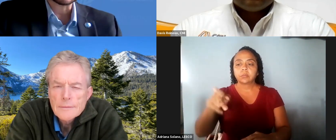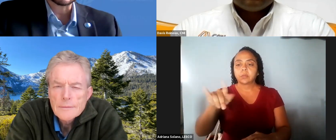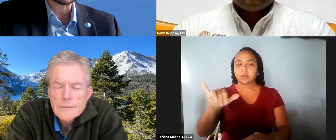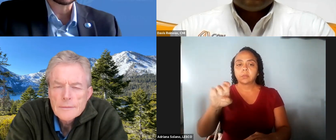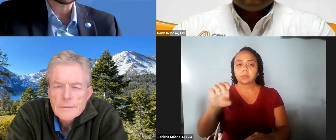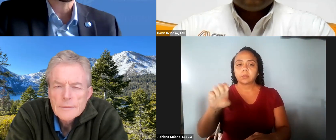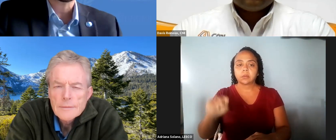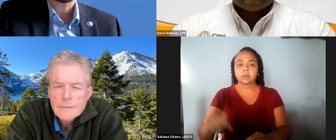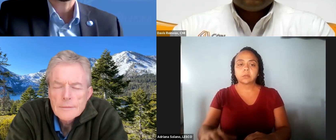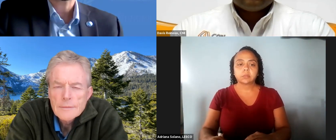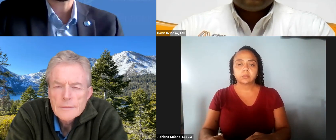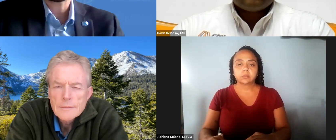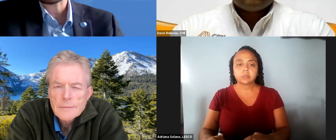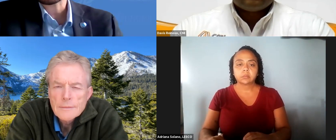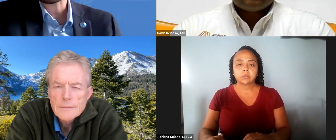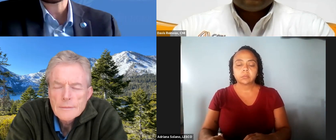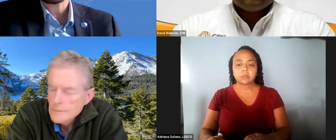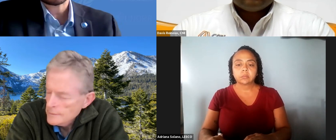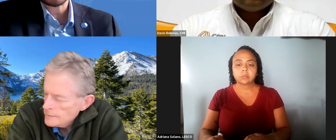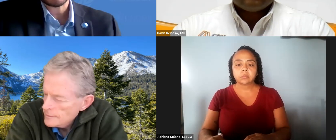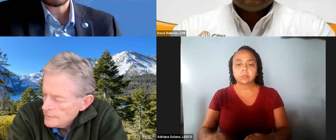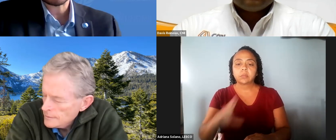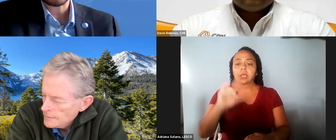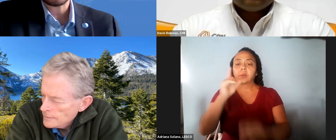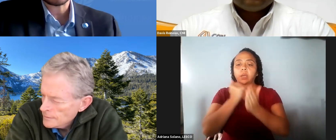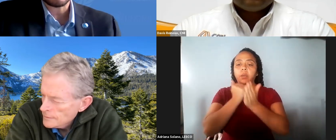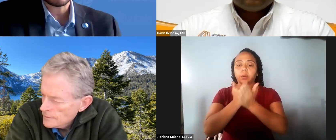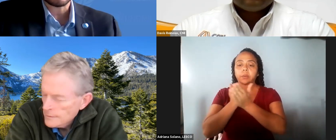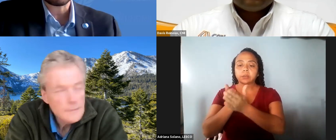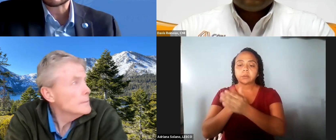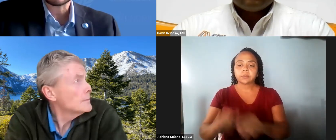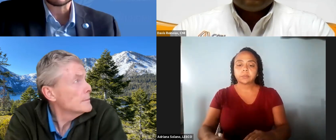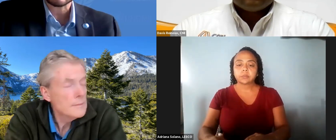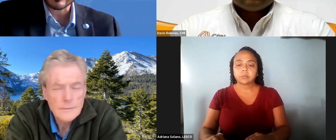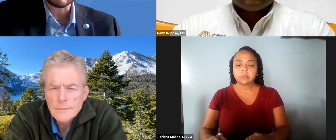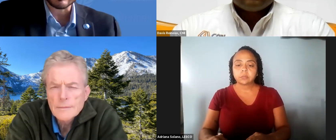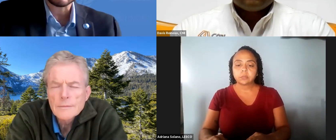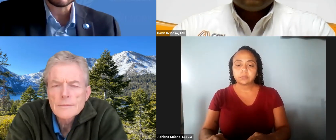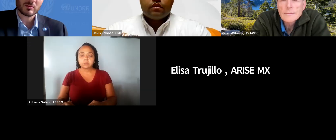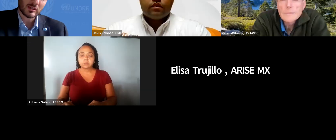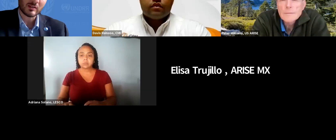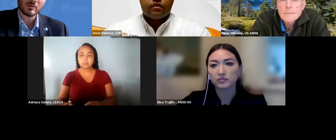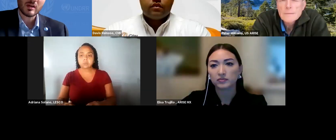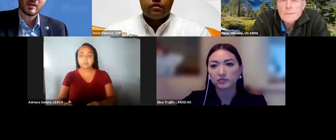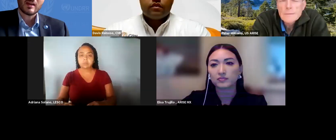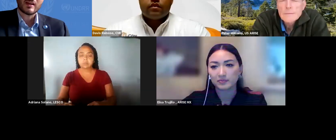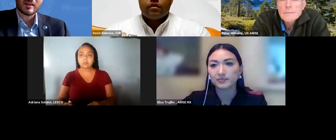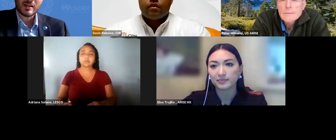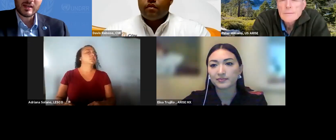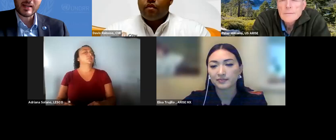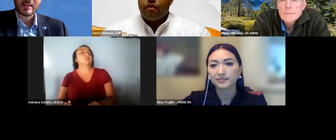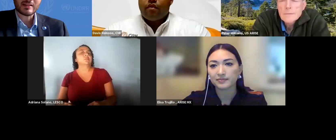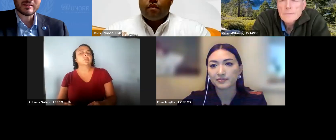se han lanzado esos y una colaboración con universidad de waterloo en toronto en siete centros mismos